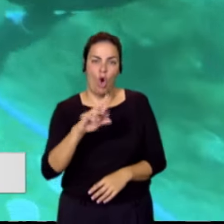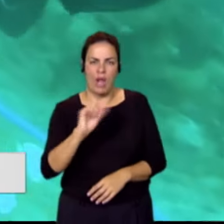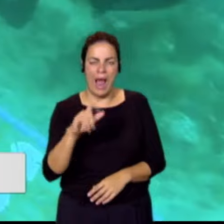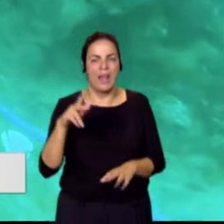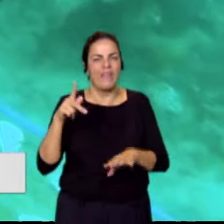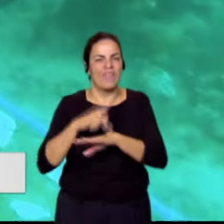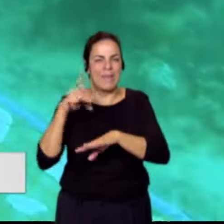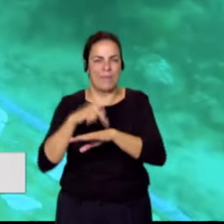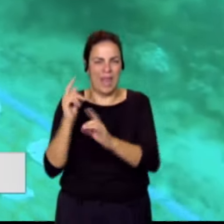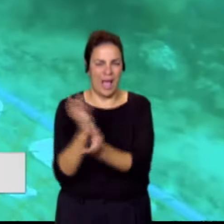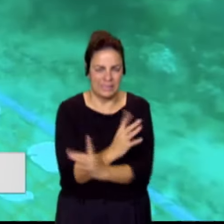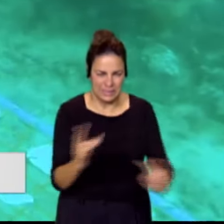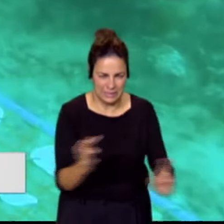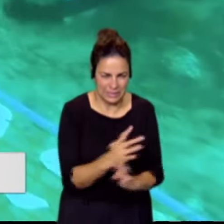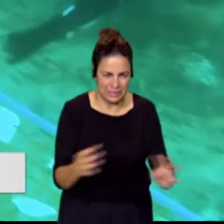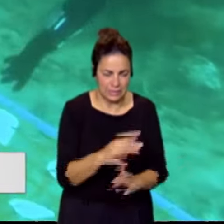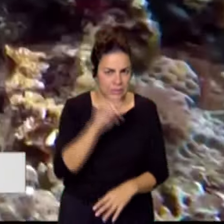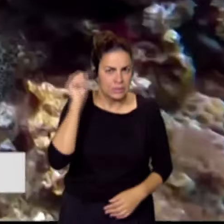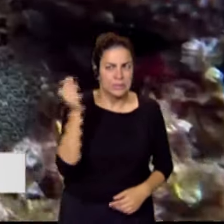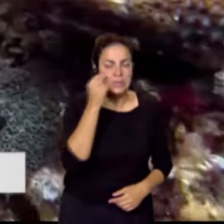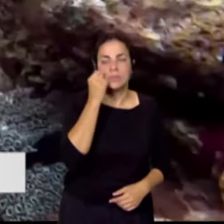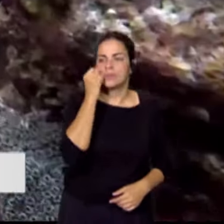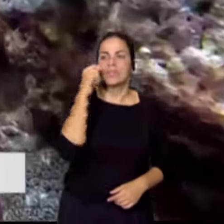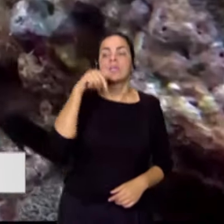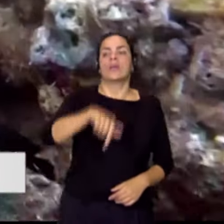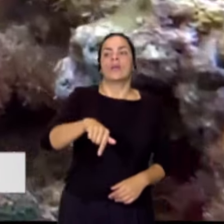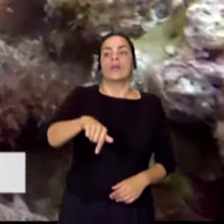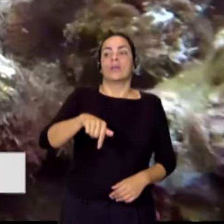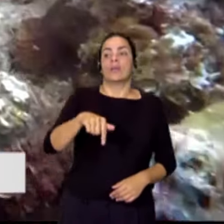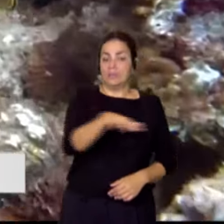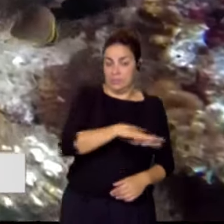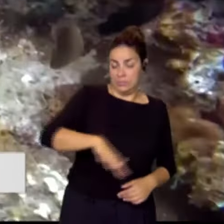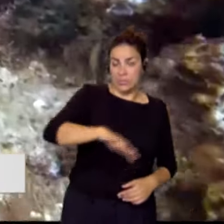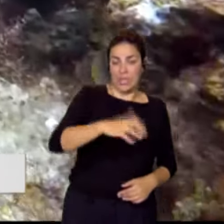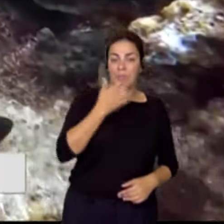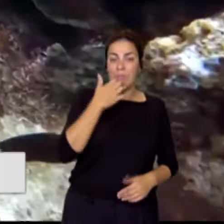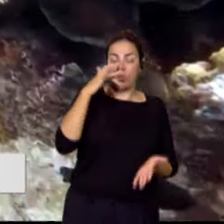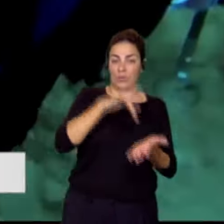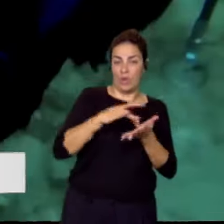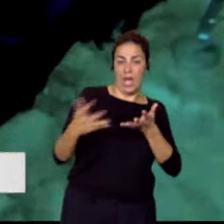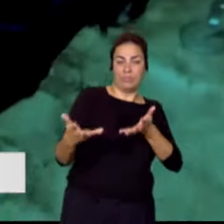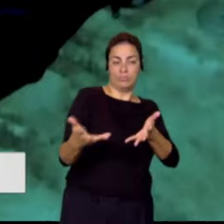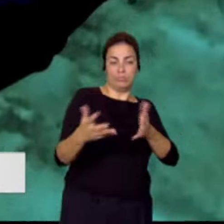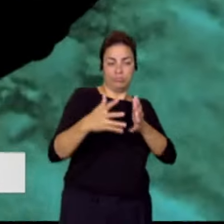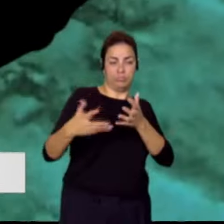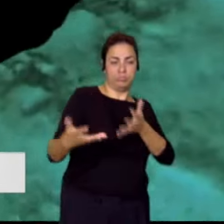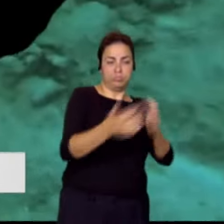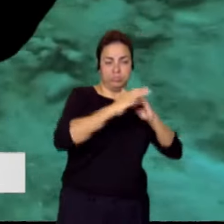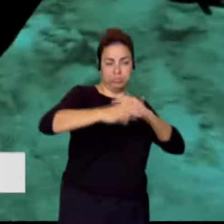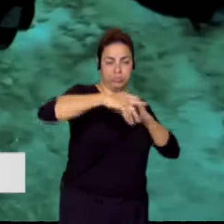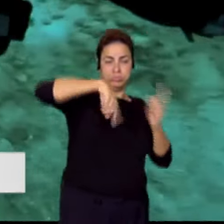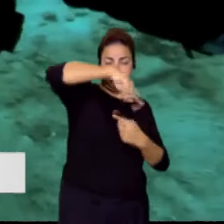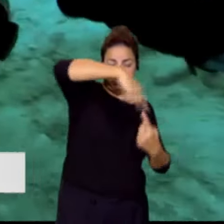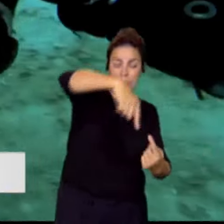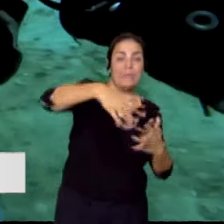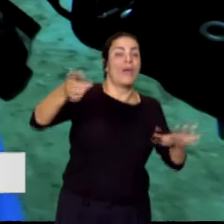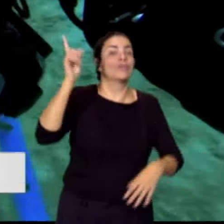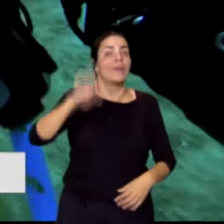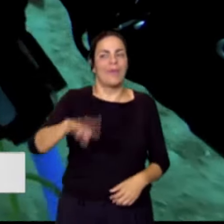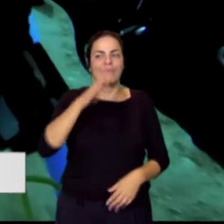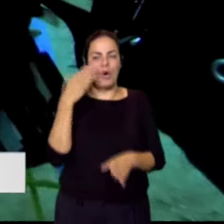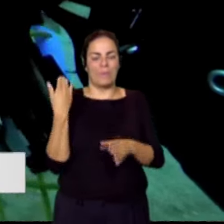zona ha padecido catástrofes naturales como tifones pero también sufre las consecu de la cantidad de desechos plásticos y de